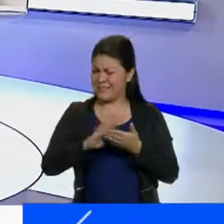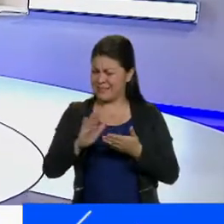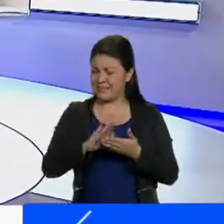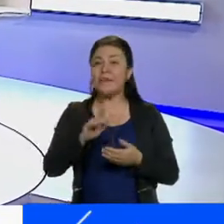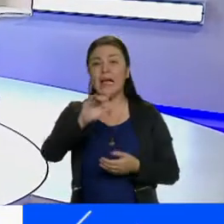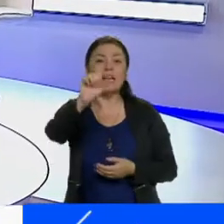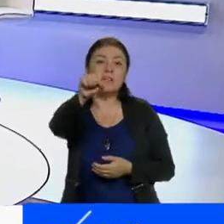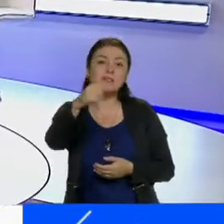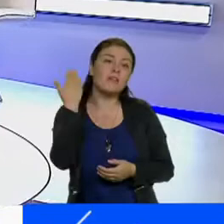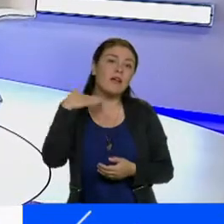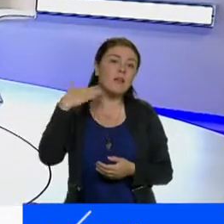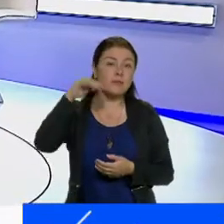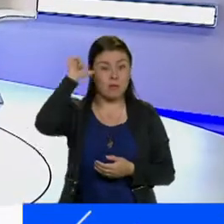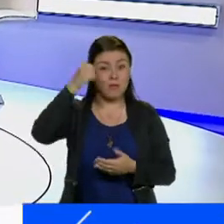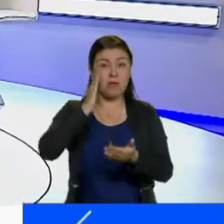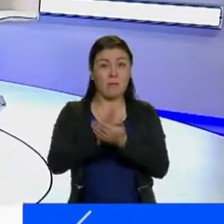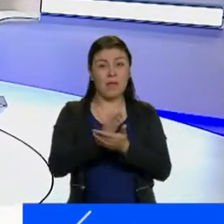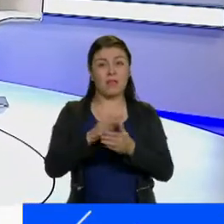en Armenia, por el terremoto,